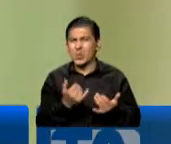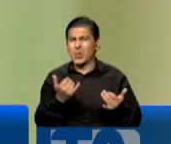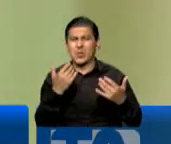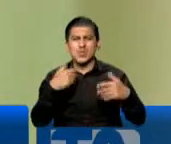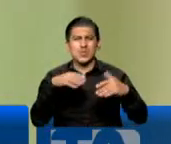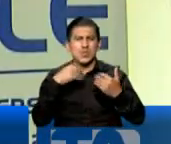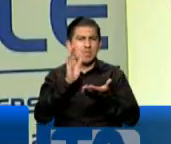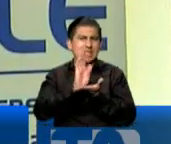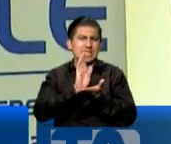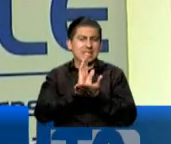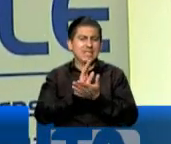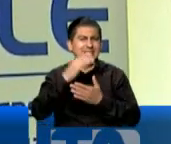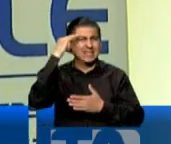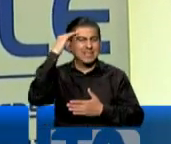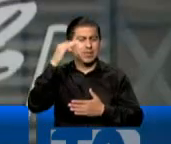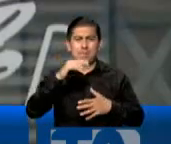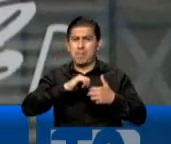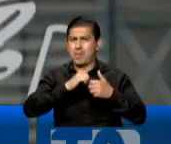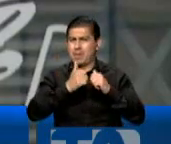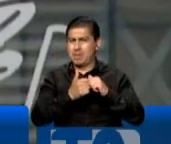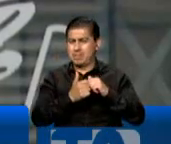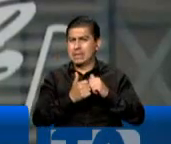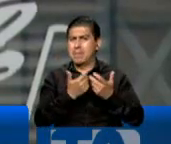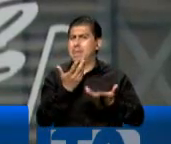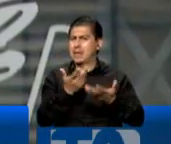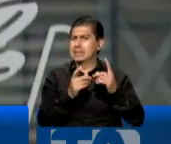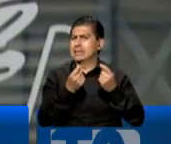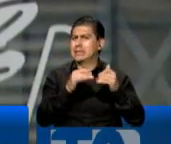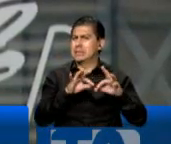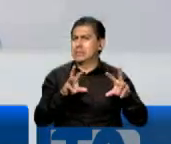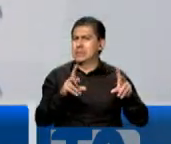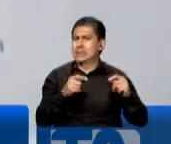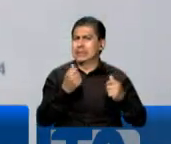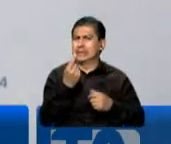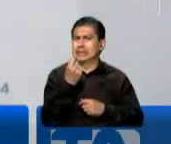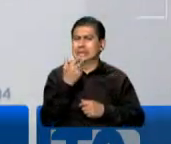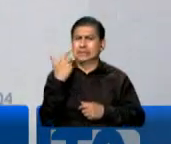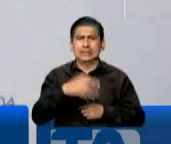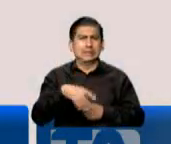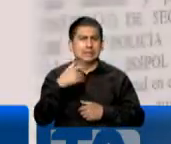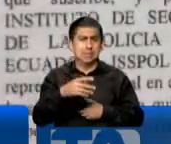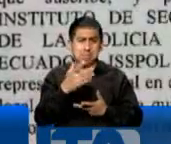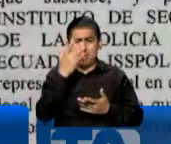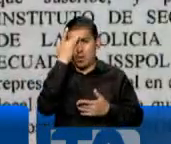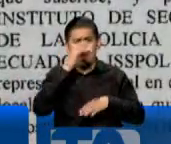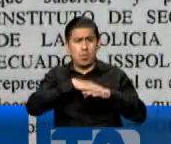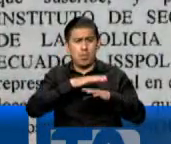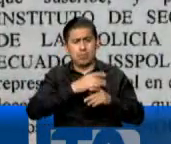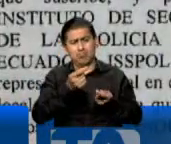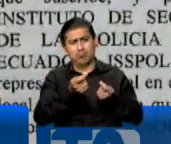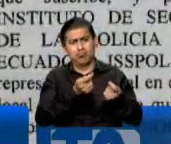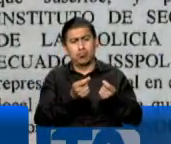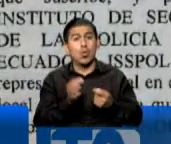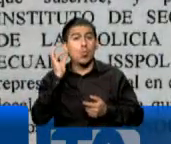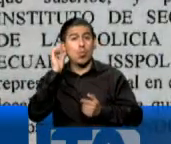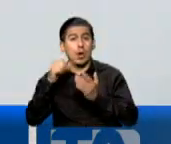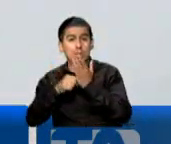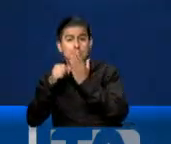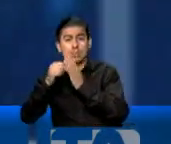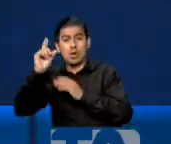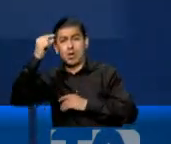en aparente riesgo frente a operaciones privadas que no han tenido el control necesario, según la ministra de Gobierno, quien denunció el